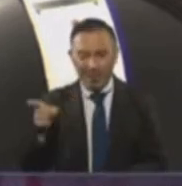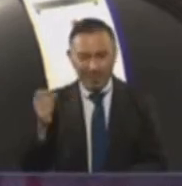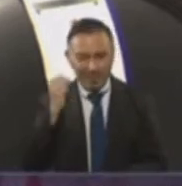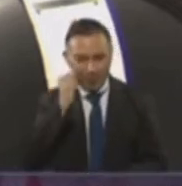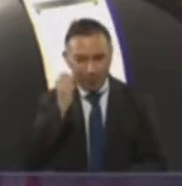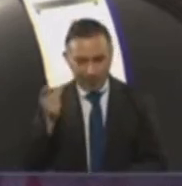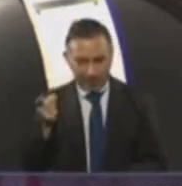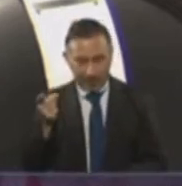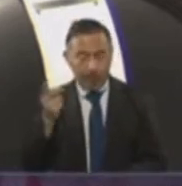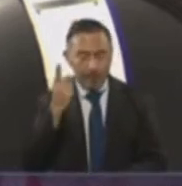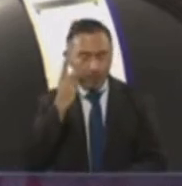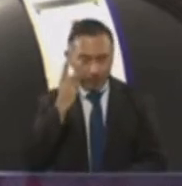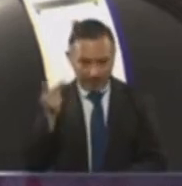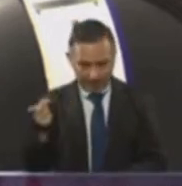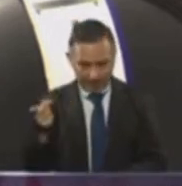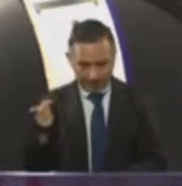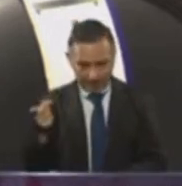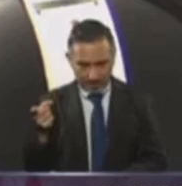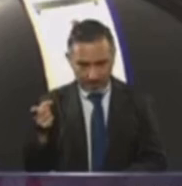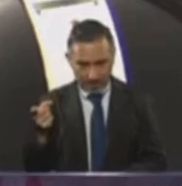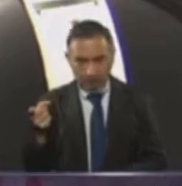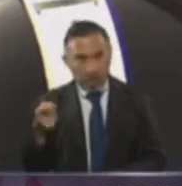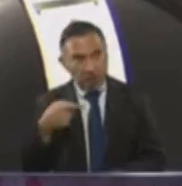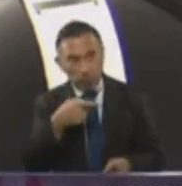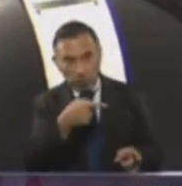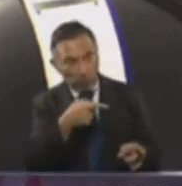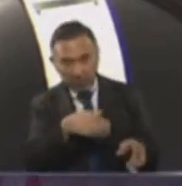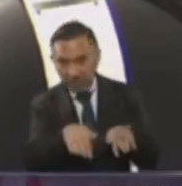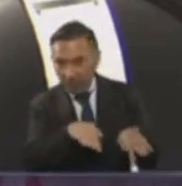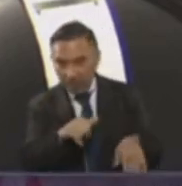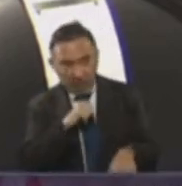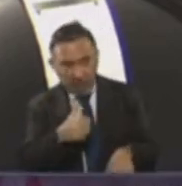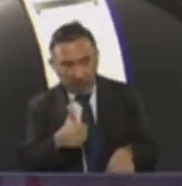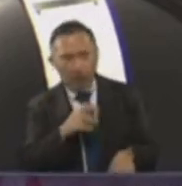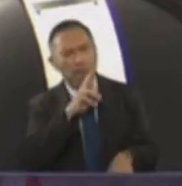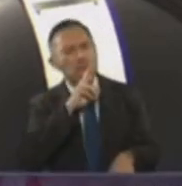nuestra compañera diputada, mejor que renuncie y se vaya a hacer campaña. Muchas gracias.